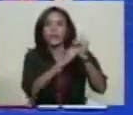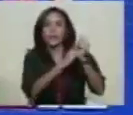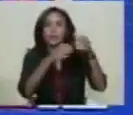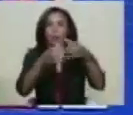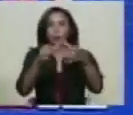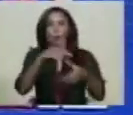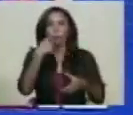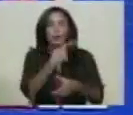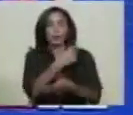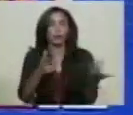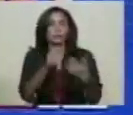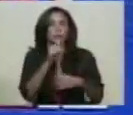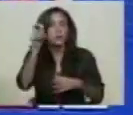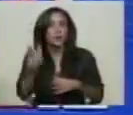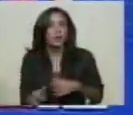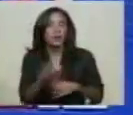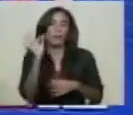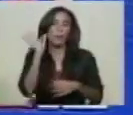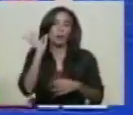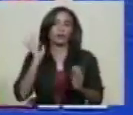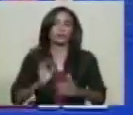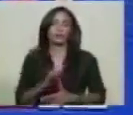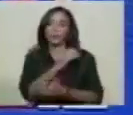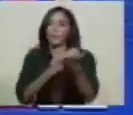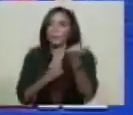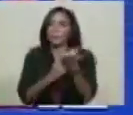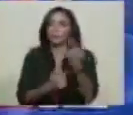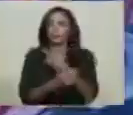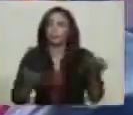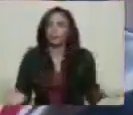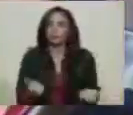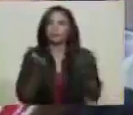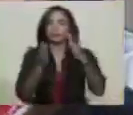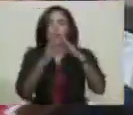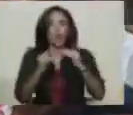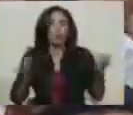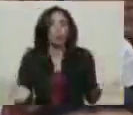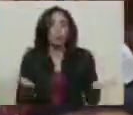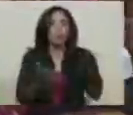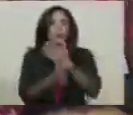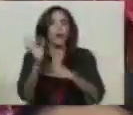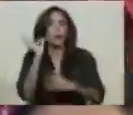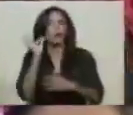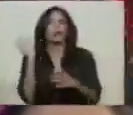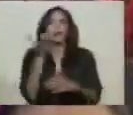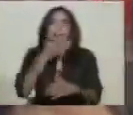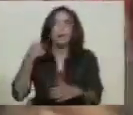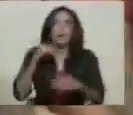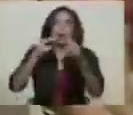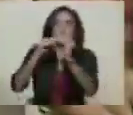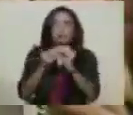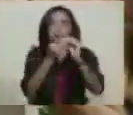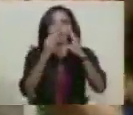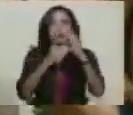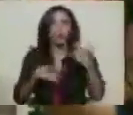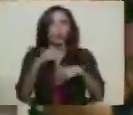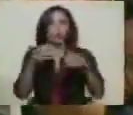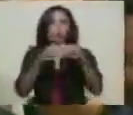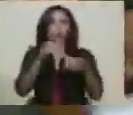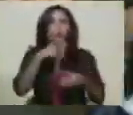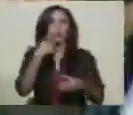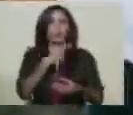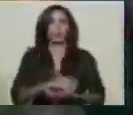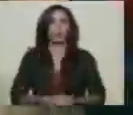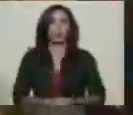deben ir a las VCH a fortalecer la VCH, a mover la VCH, a mejorar la VCH y